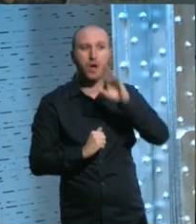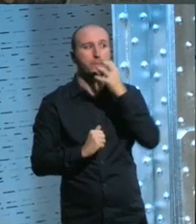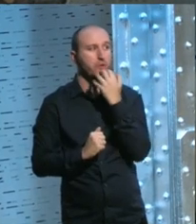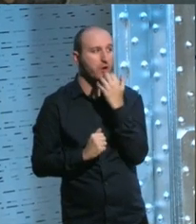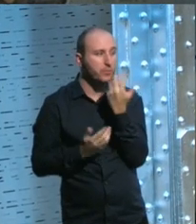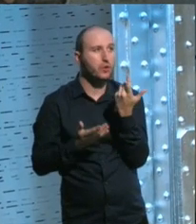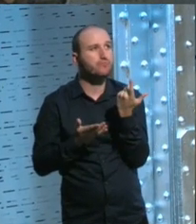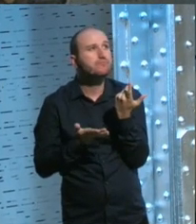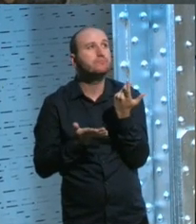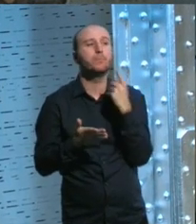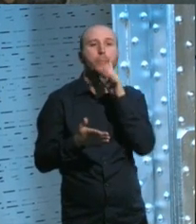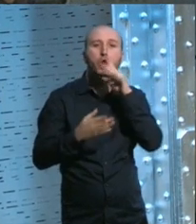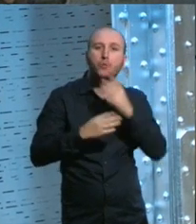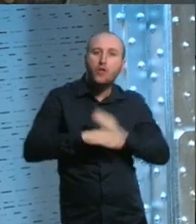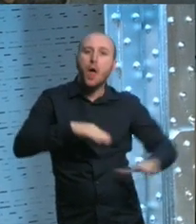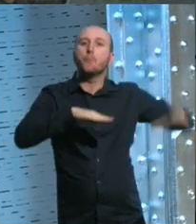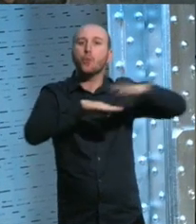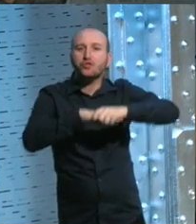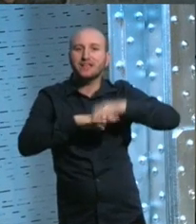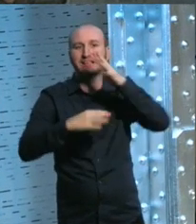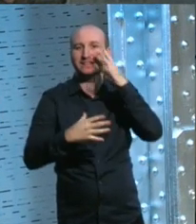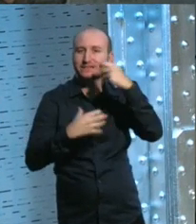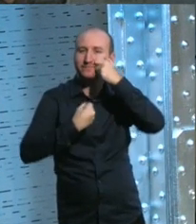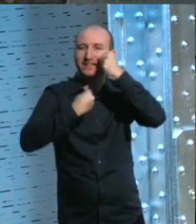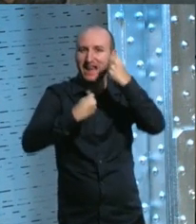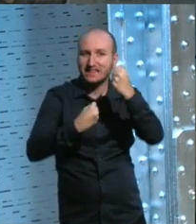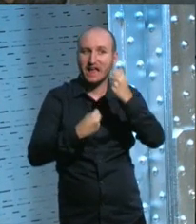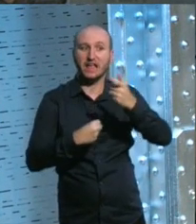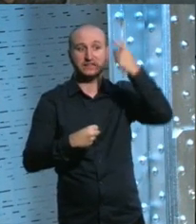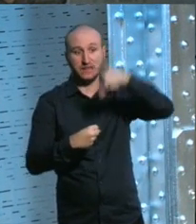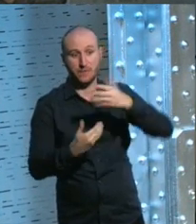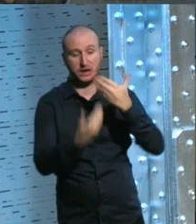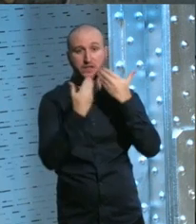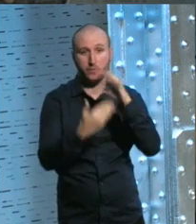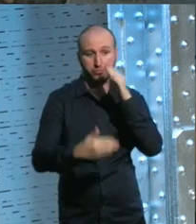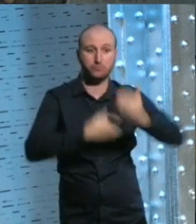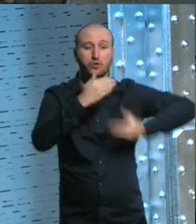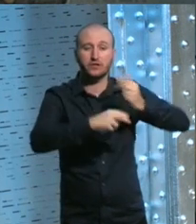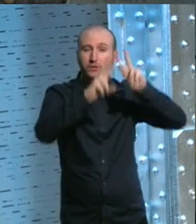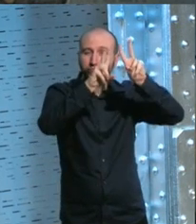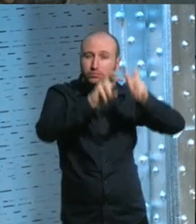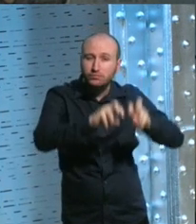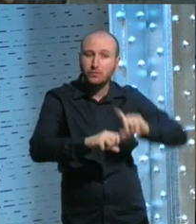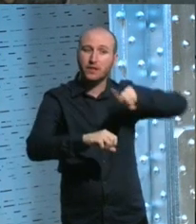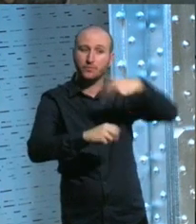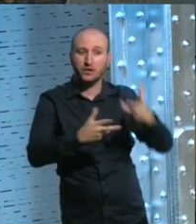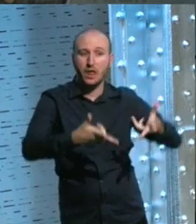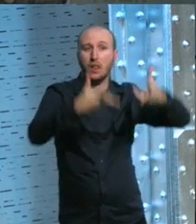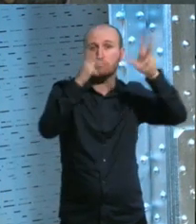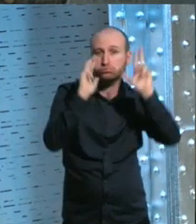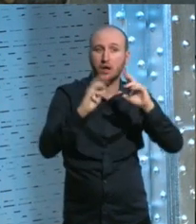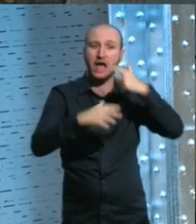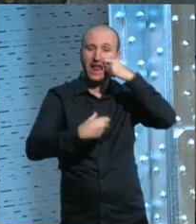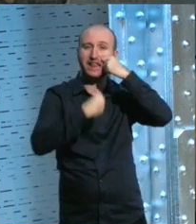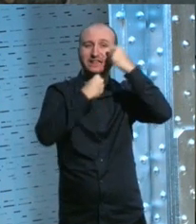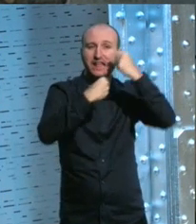ejemplo de prótesis sanitarias, gracias solamente a analizar el proceso y permitiendo que el alcance de la sanidad